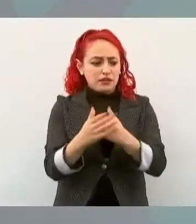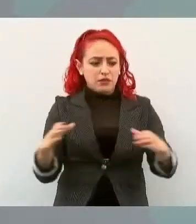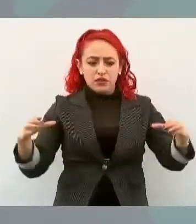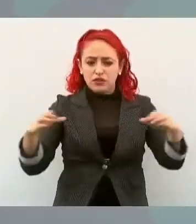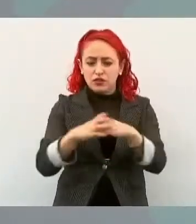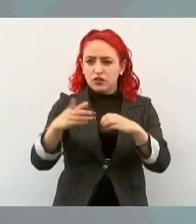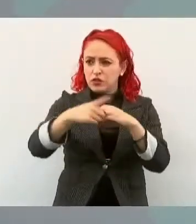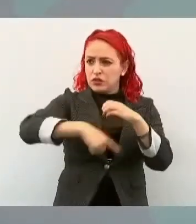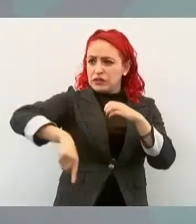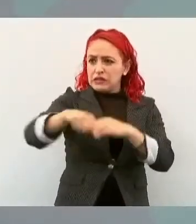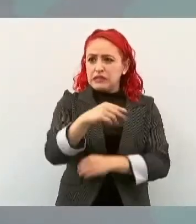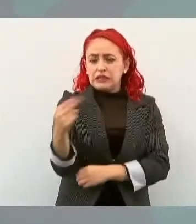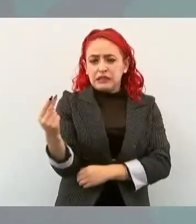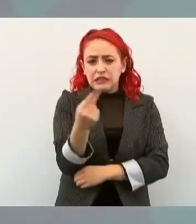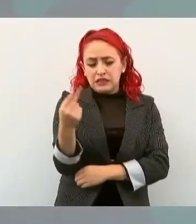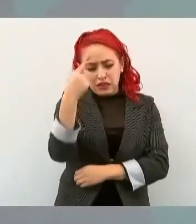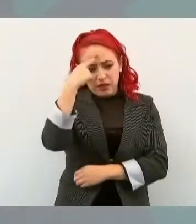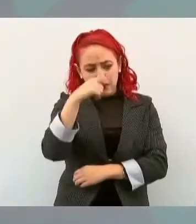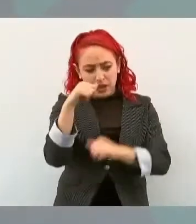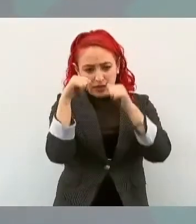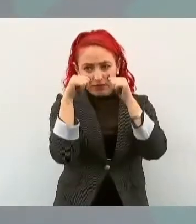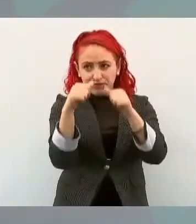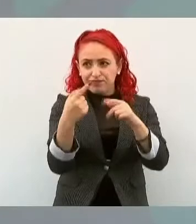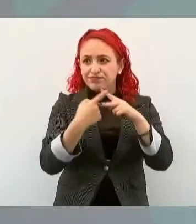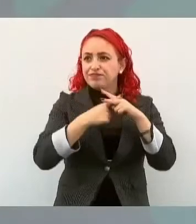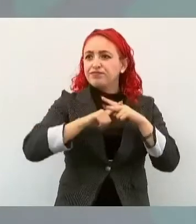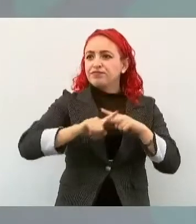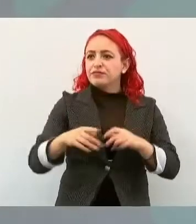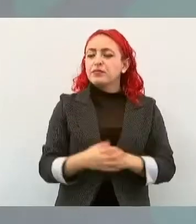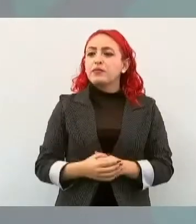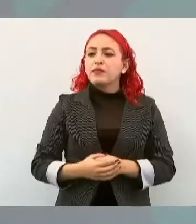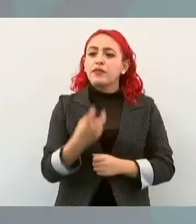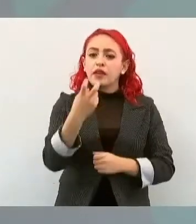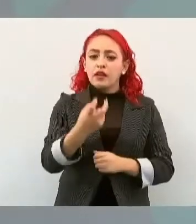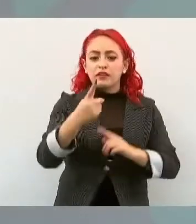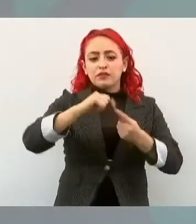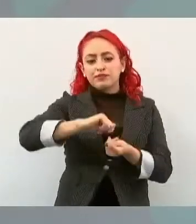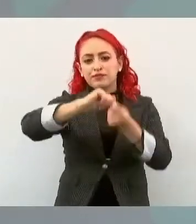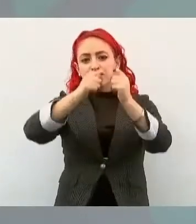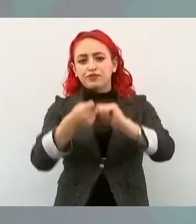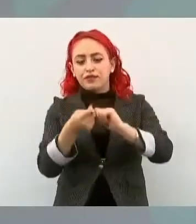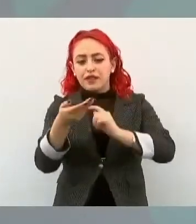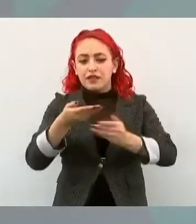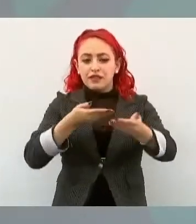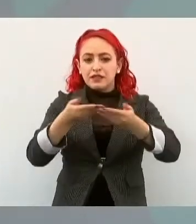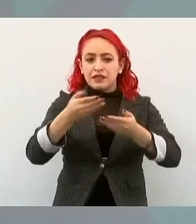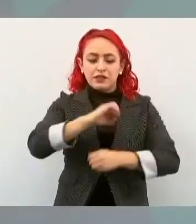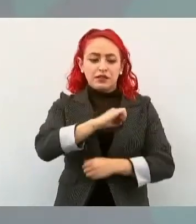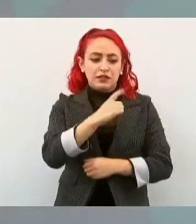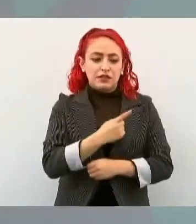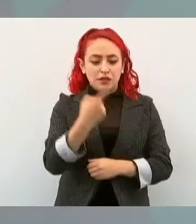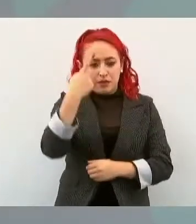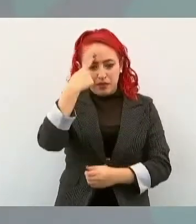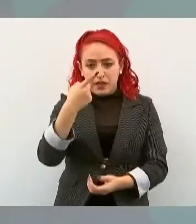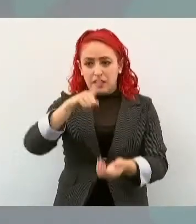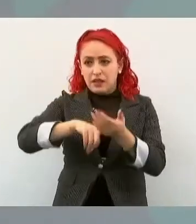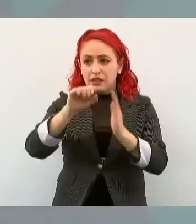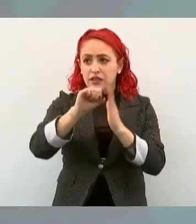comunitaria indispensable para desde ahí arrancar. Esta transformación de los servicios hacia el